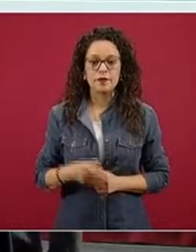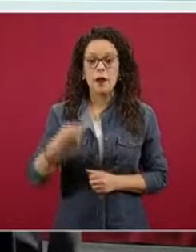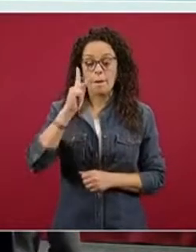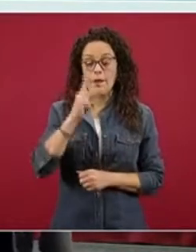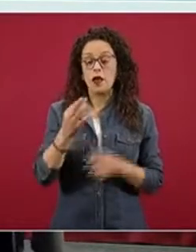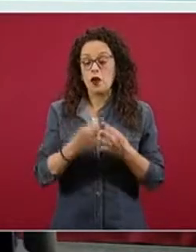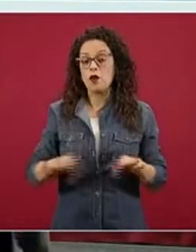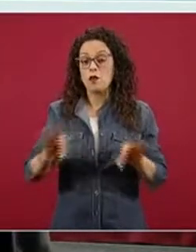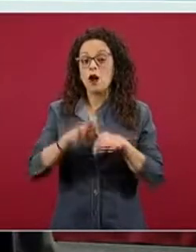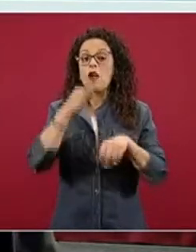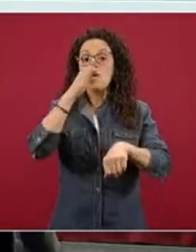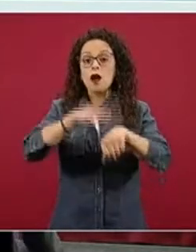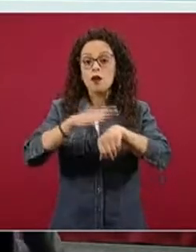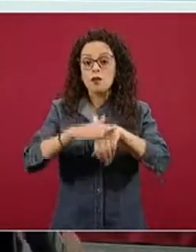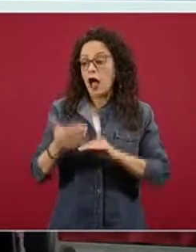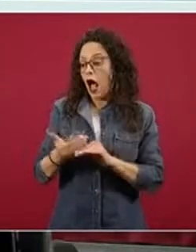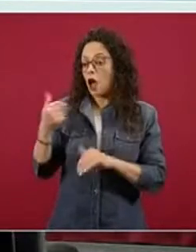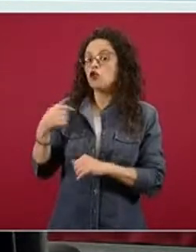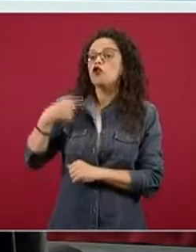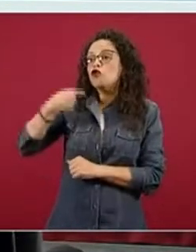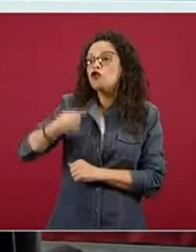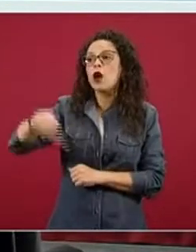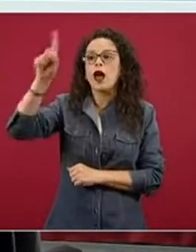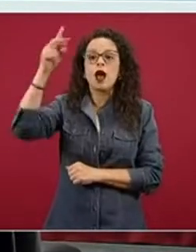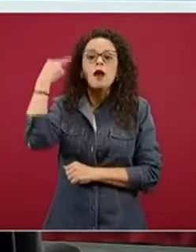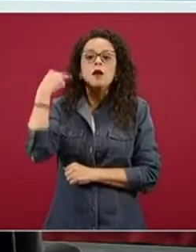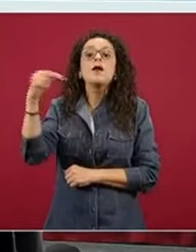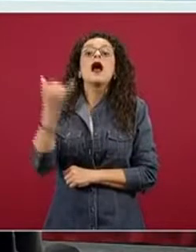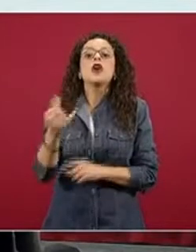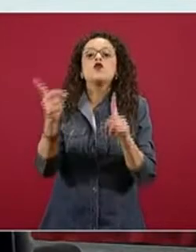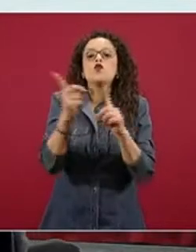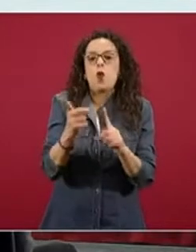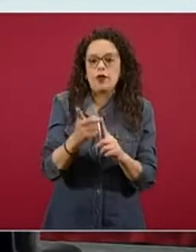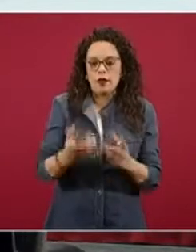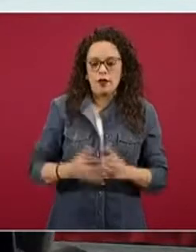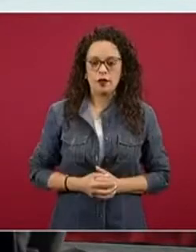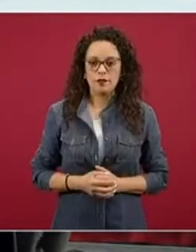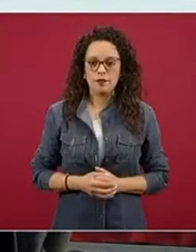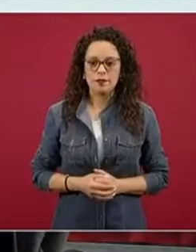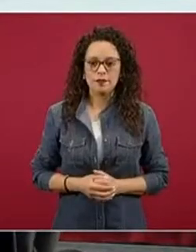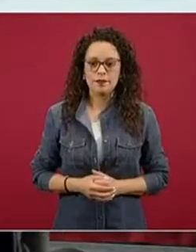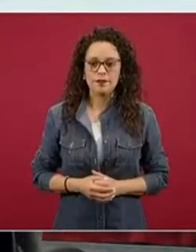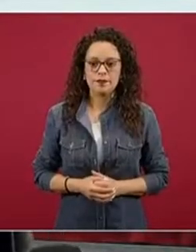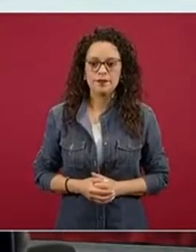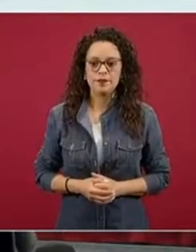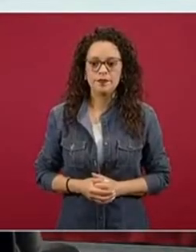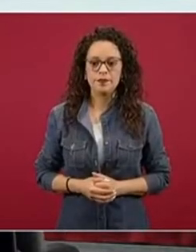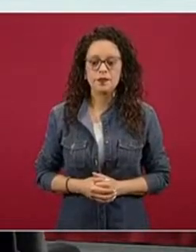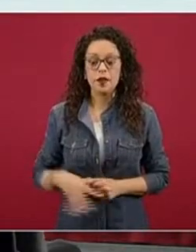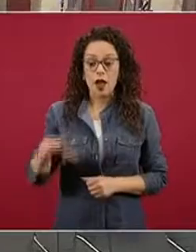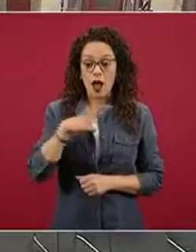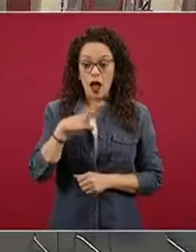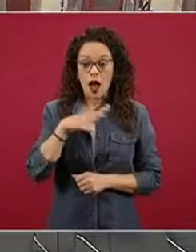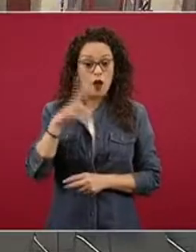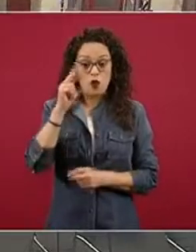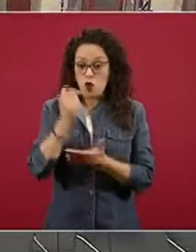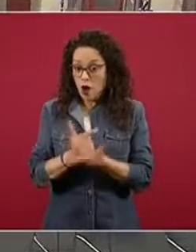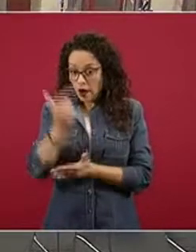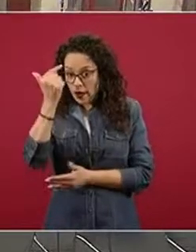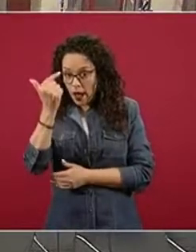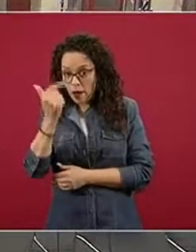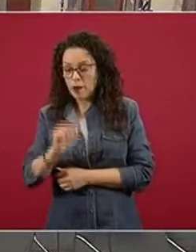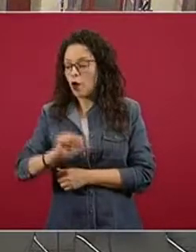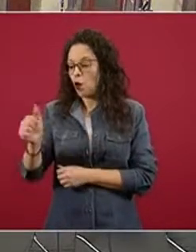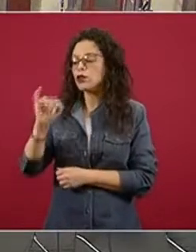Eso es importante. Siguiente, por favor. Hablábamos un poco de que hay casos no graves y casos graves. En la